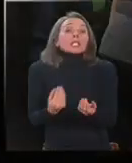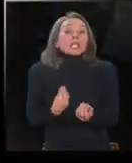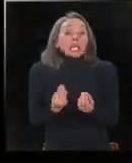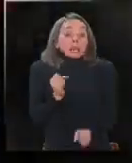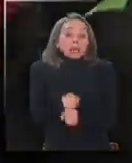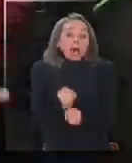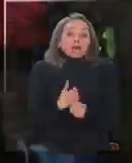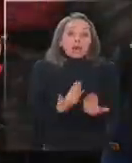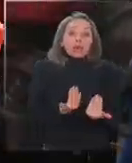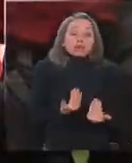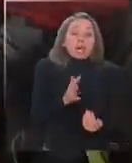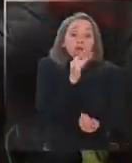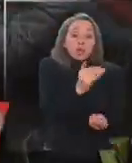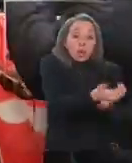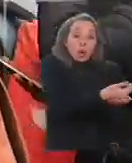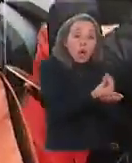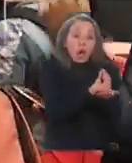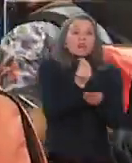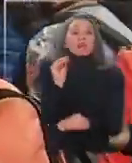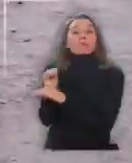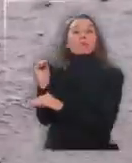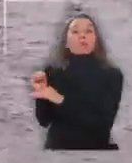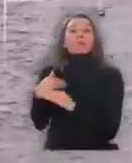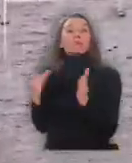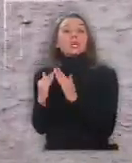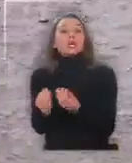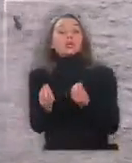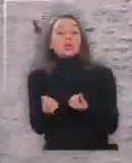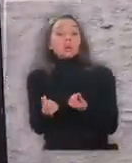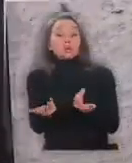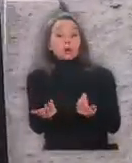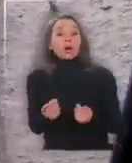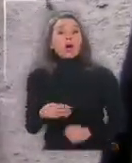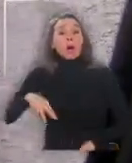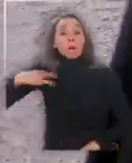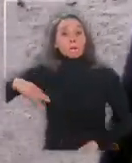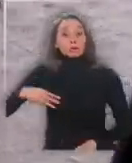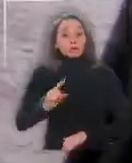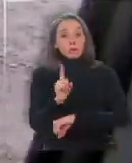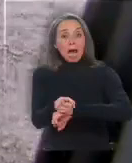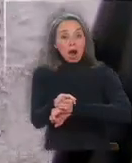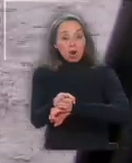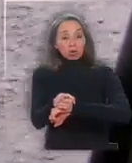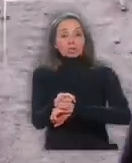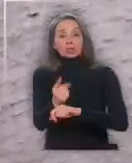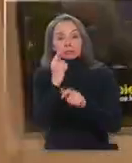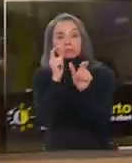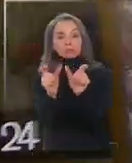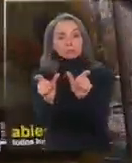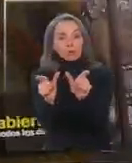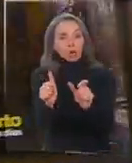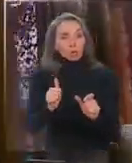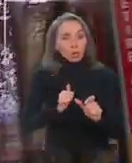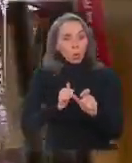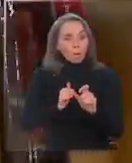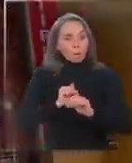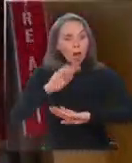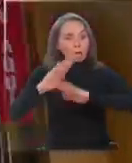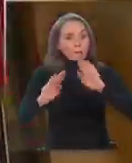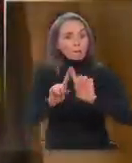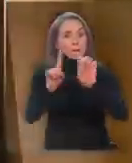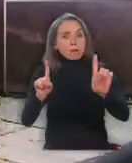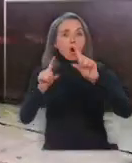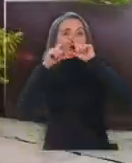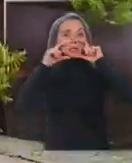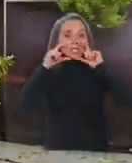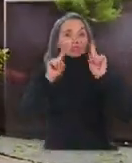no podemos llevar absolutamente el pan a la casa, ¿no? Por medio de una ordenanza municipal propia que vigila medidas de protección para evitar